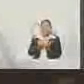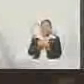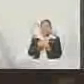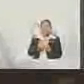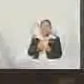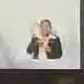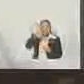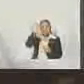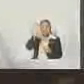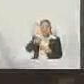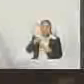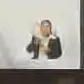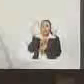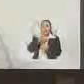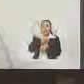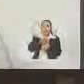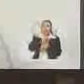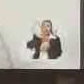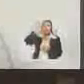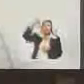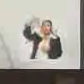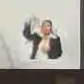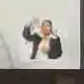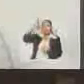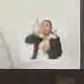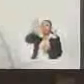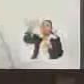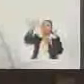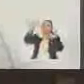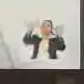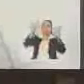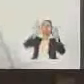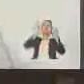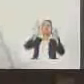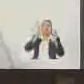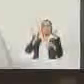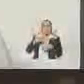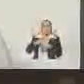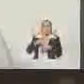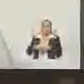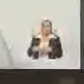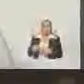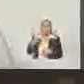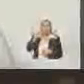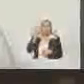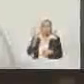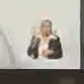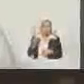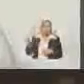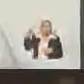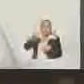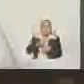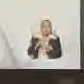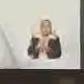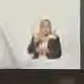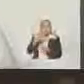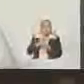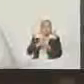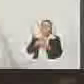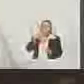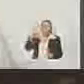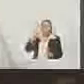los señalamientos viales en toda la delegación. Y me gustaría implementar un transporte local que tuviera